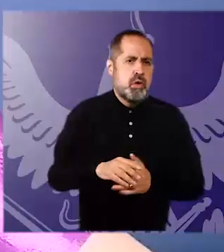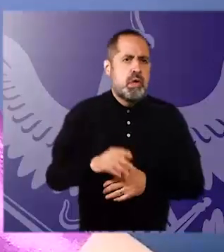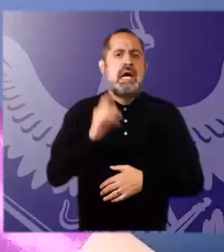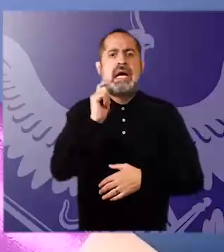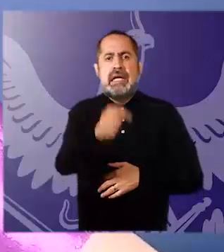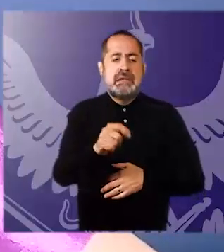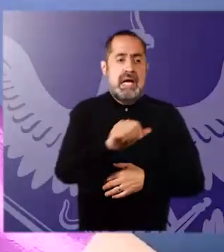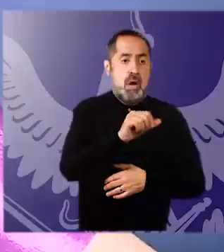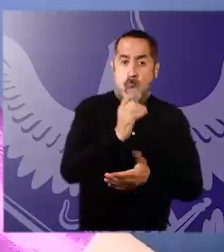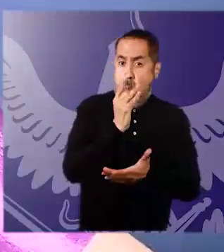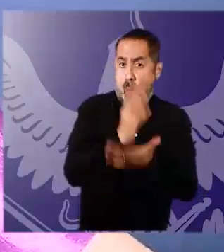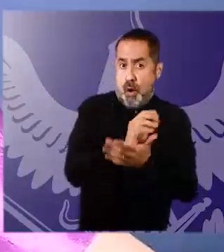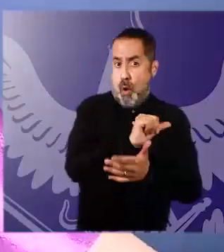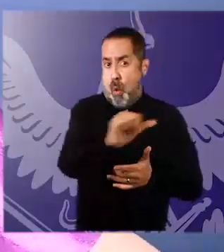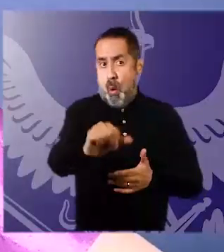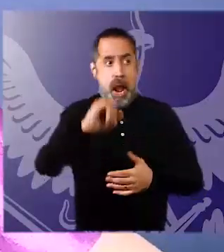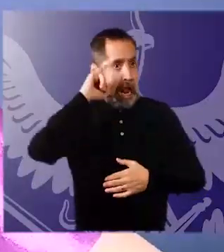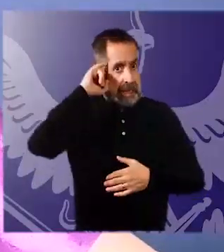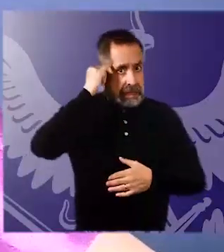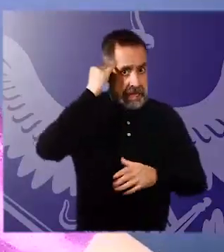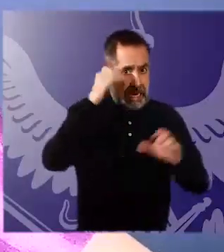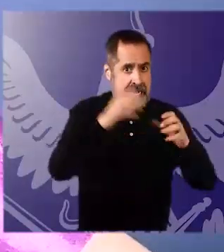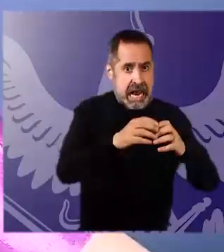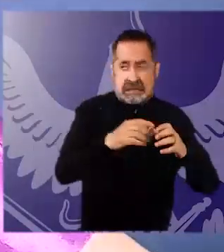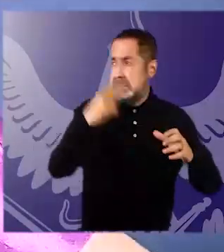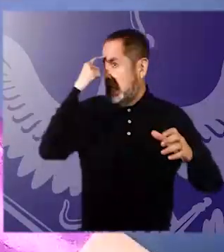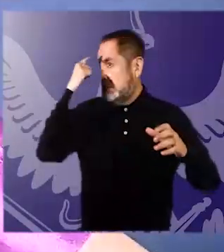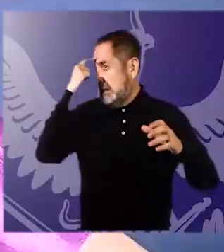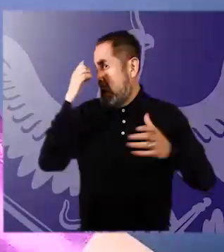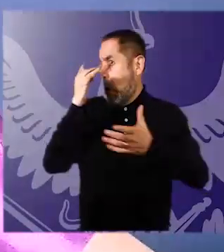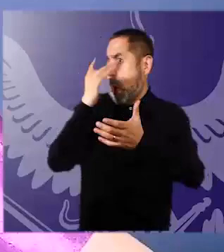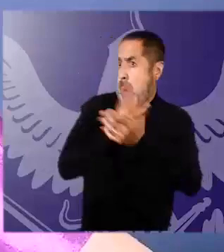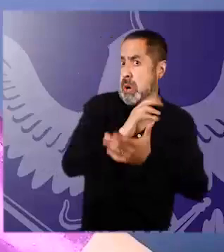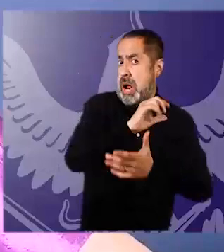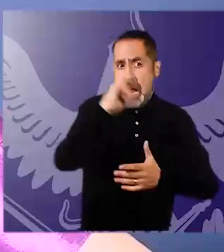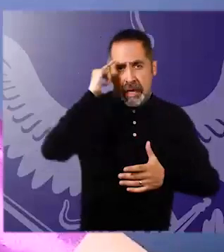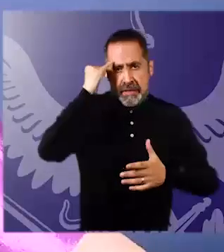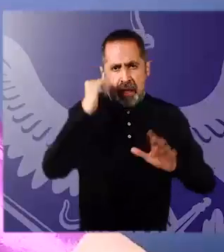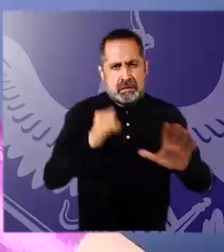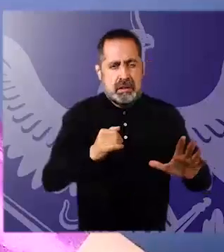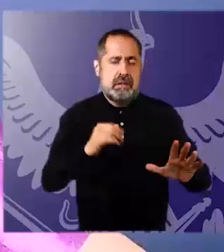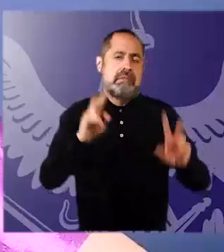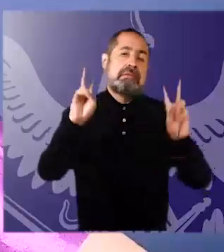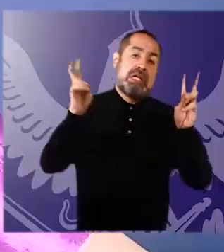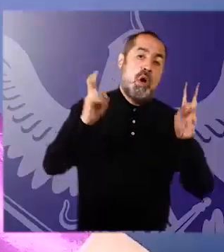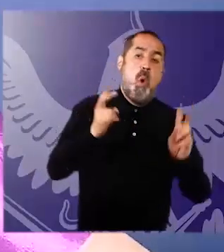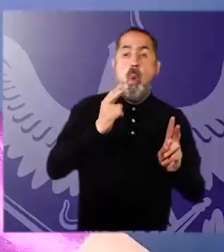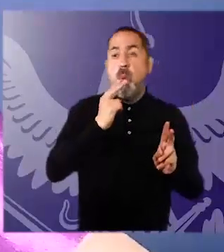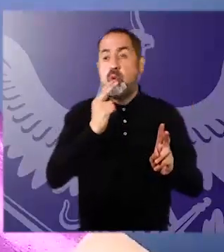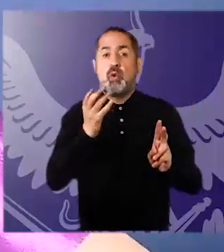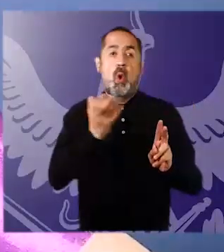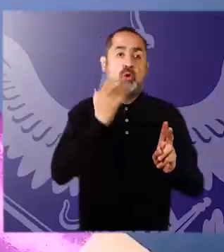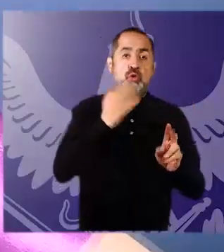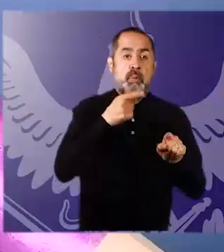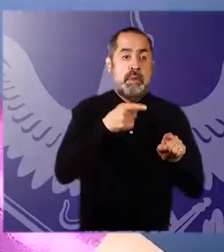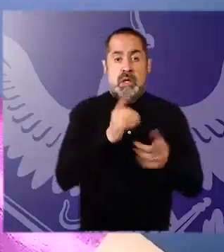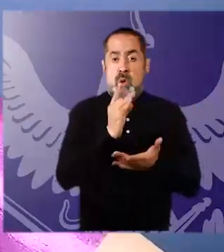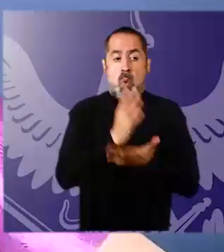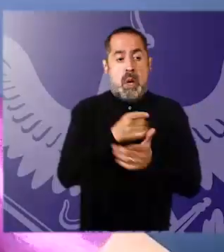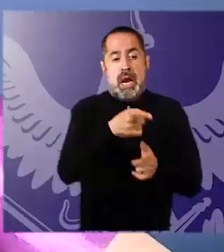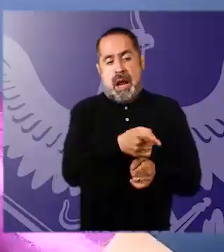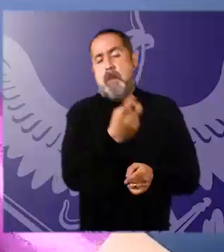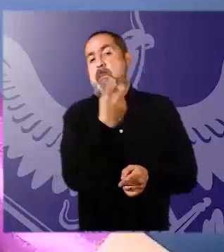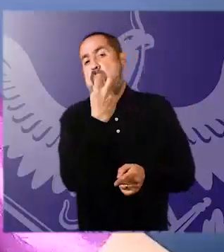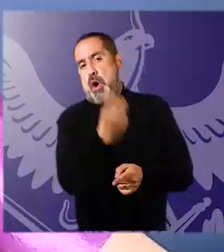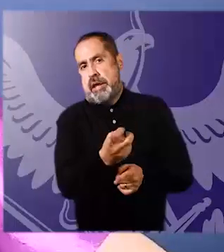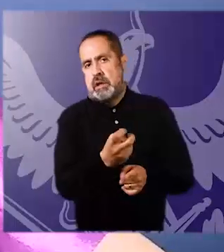la pertenencia a una población indígena, como históricamente se ha pensado, que a raíz de los usos y costumbres